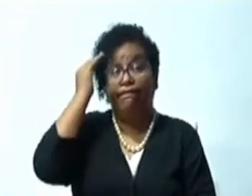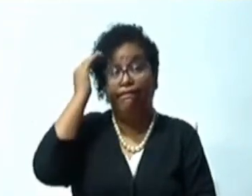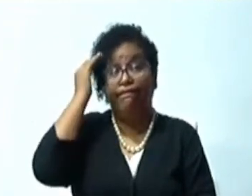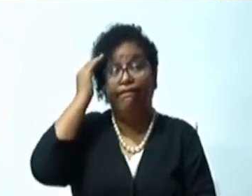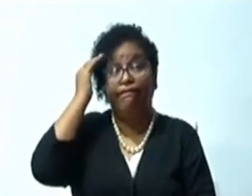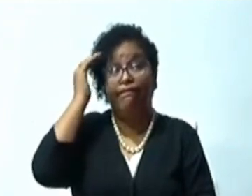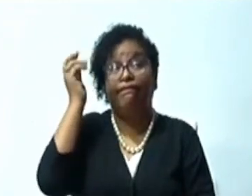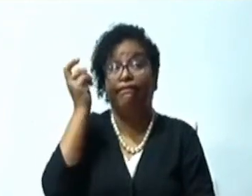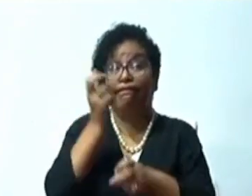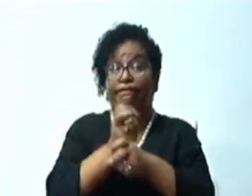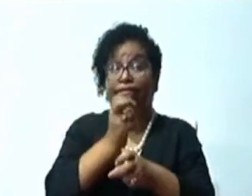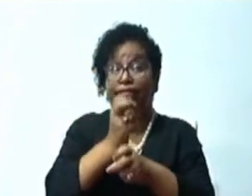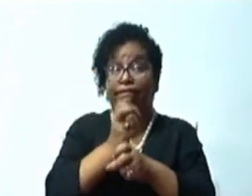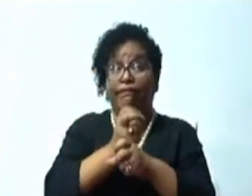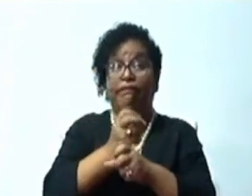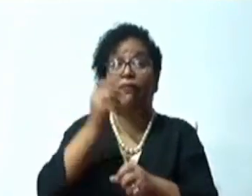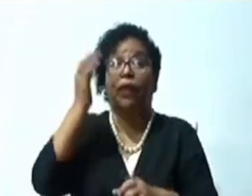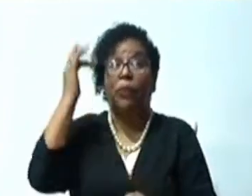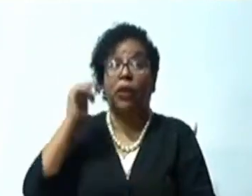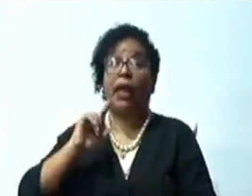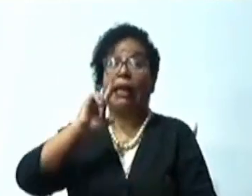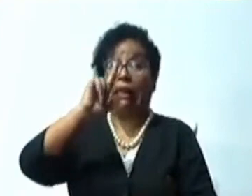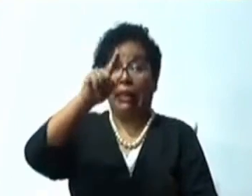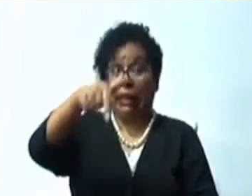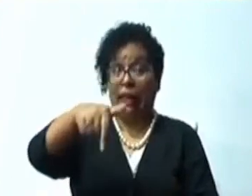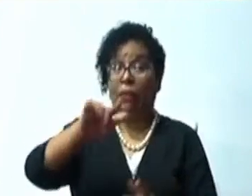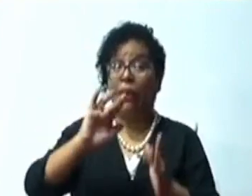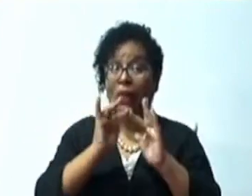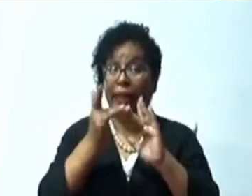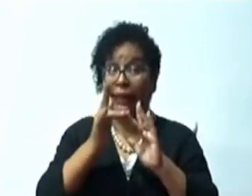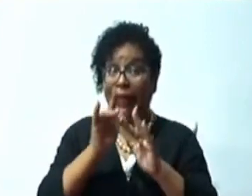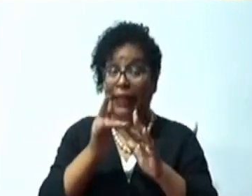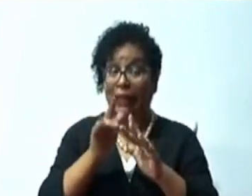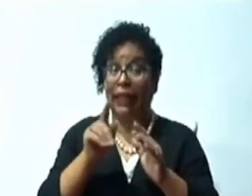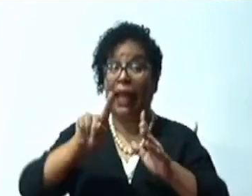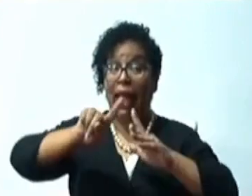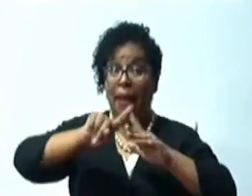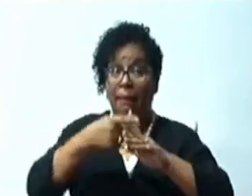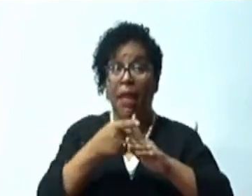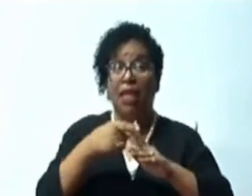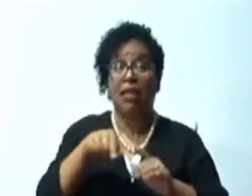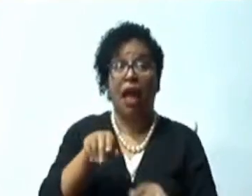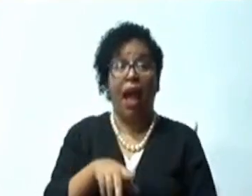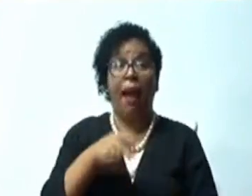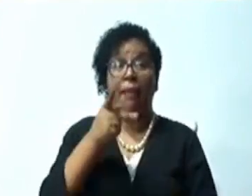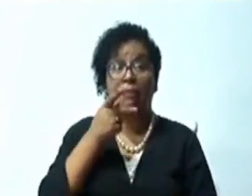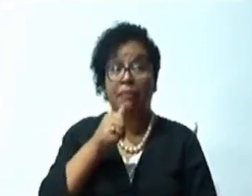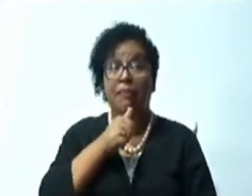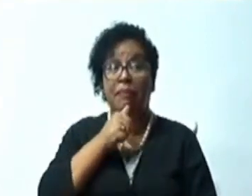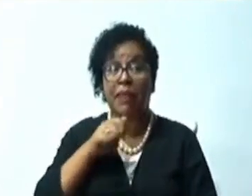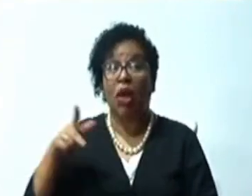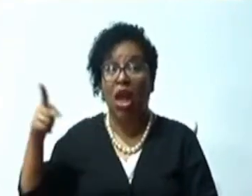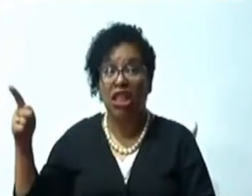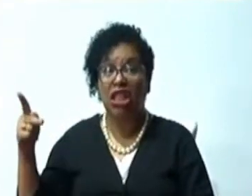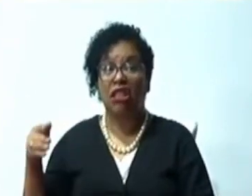como son estas redes, salen diciendo que yo me opongo. Yo no me opongo. Lo que pasa es que no cabe.